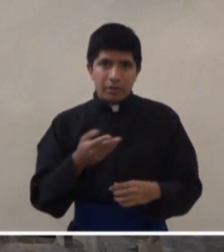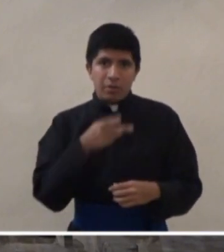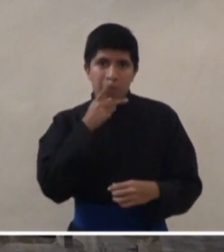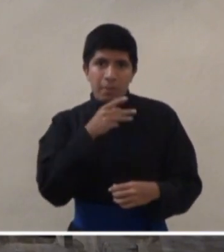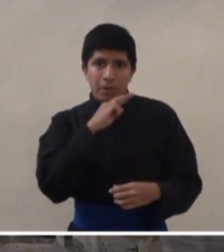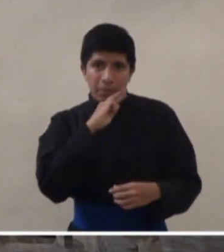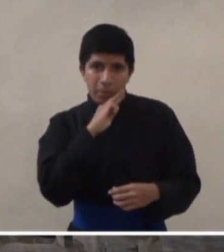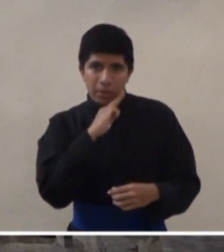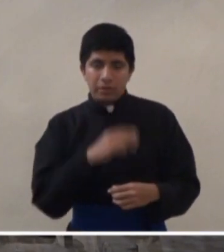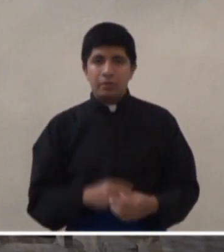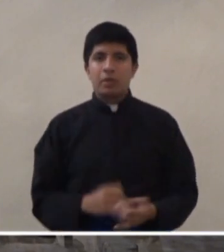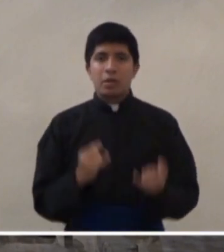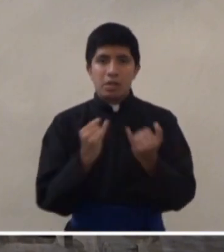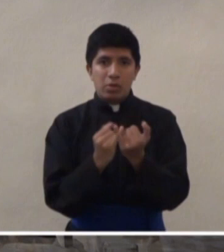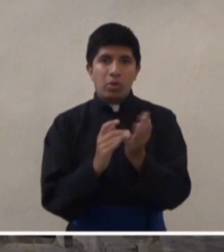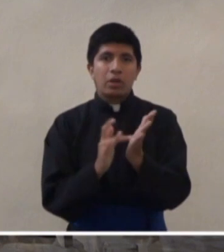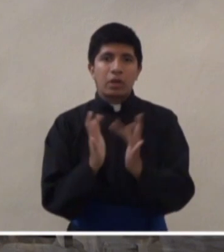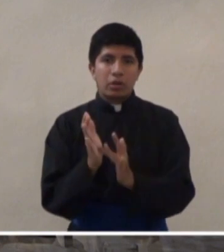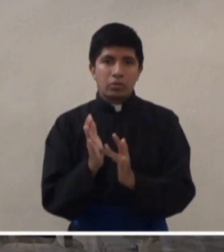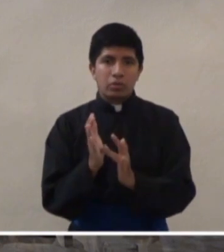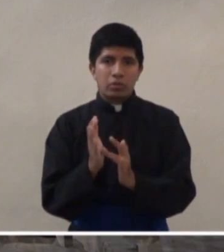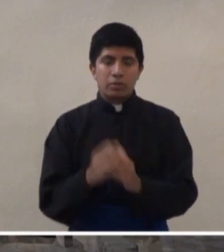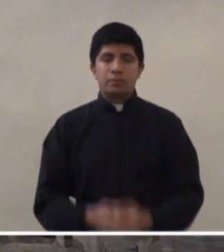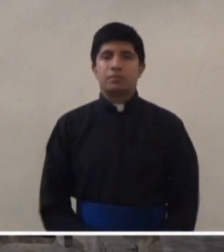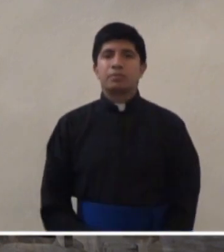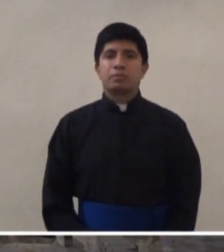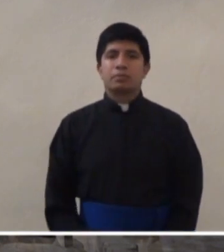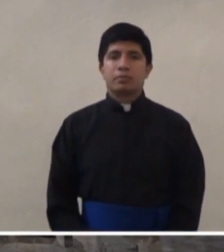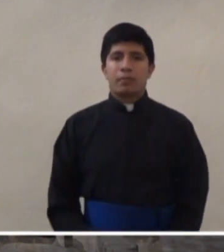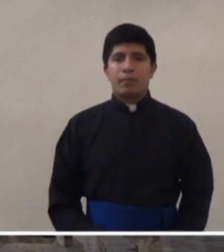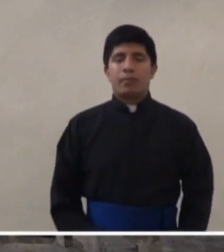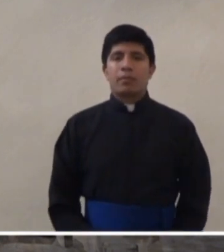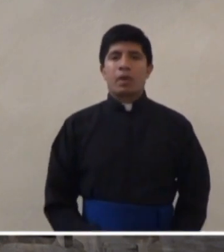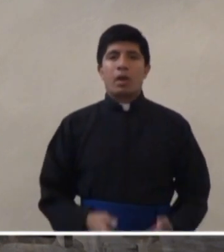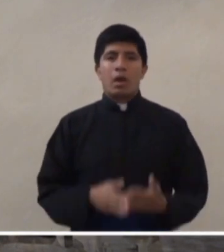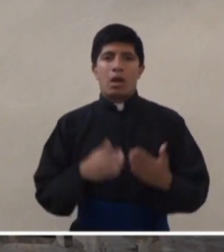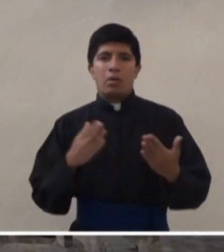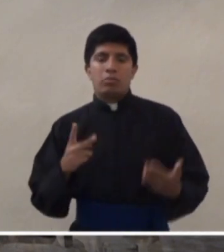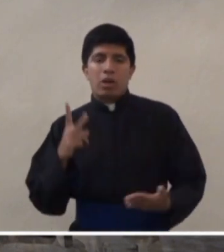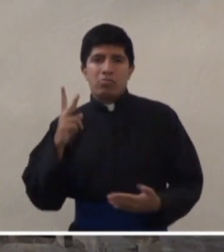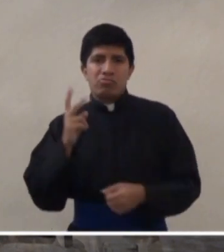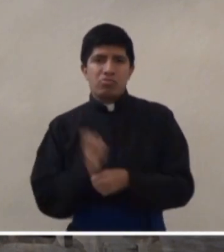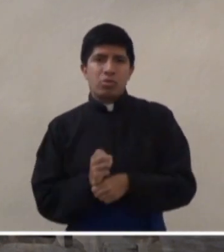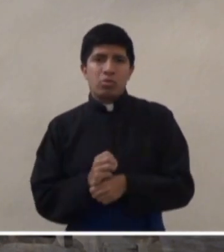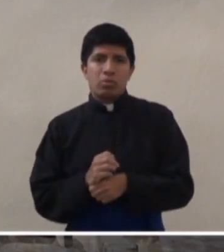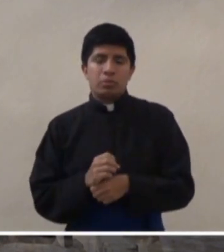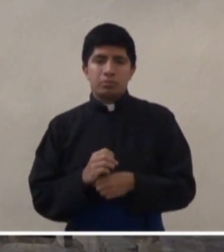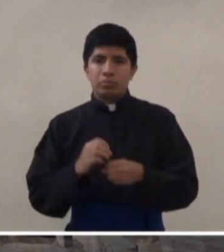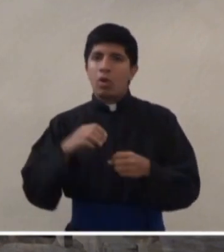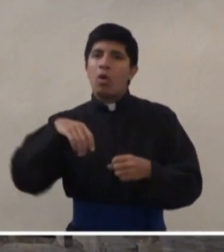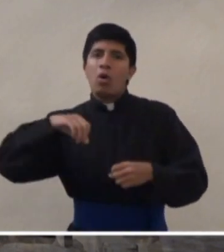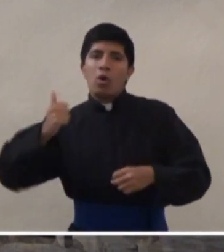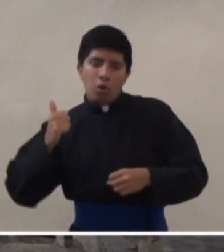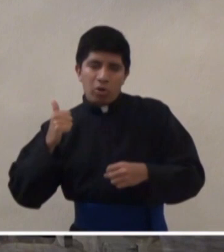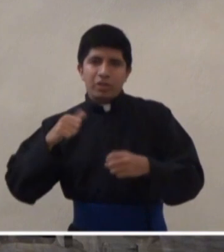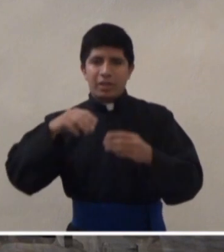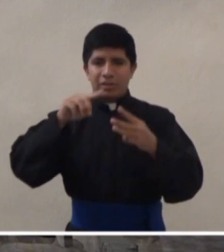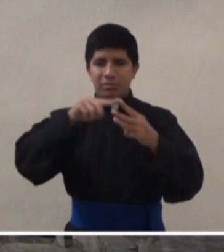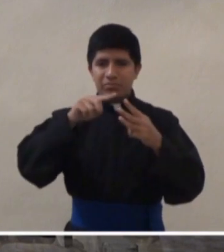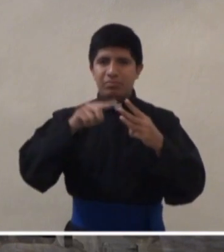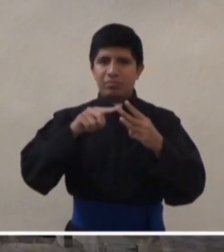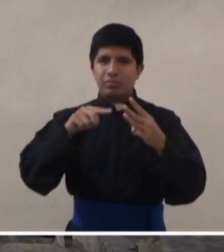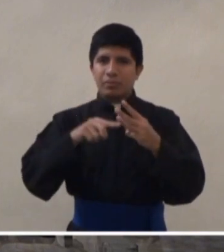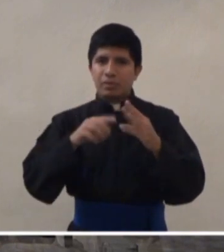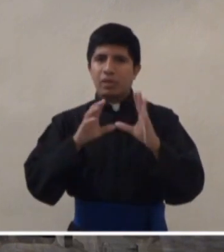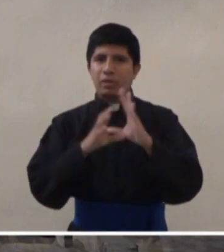pastores. Ahora quisiera, en un segundo momento, referirme a 3 características también